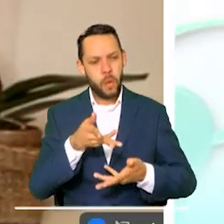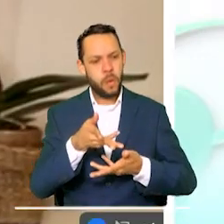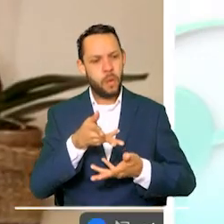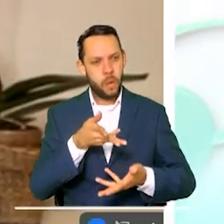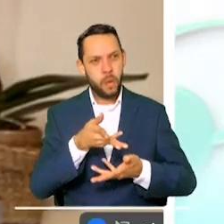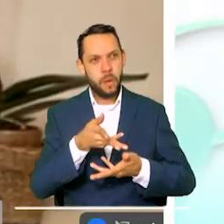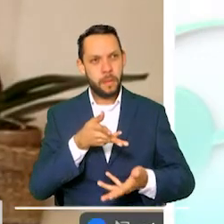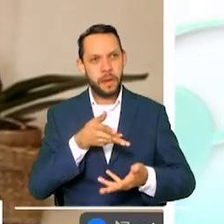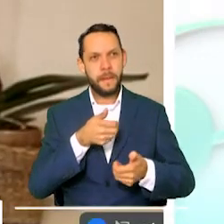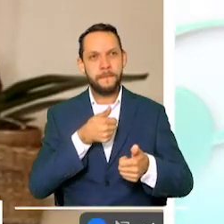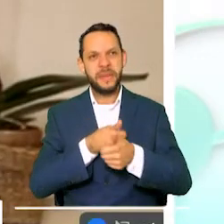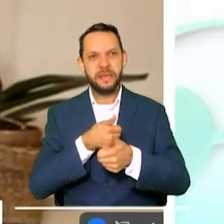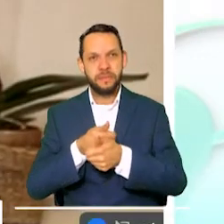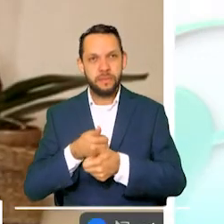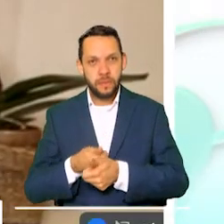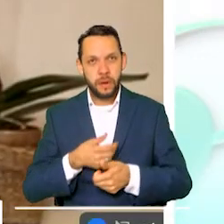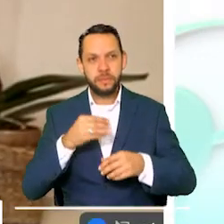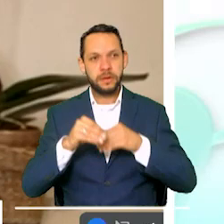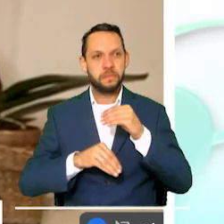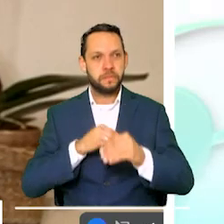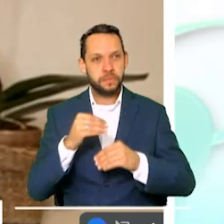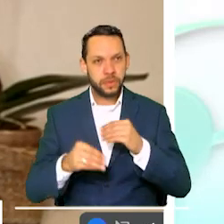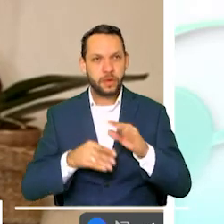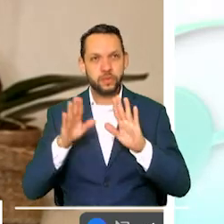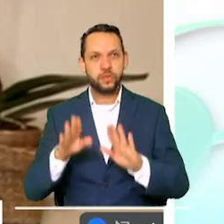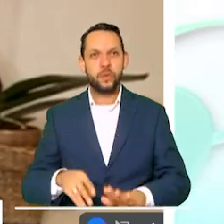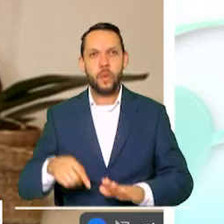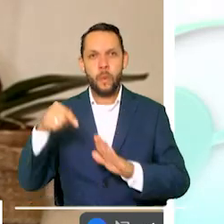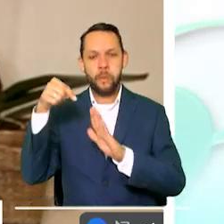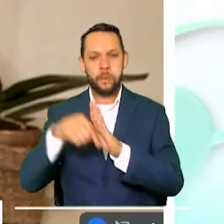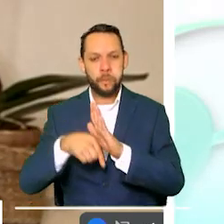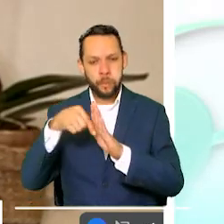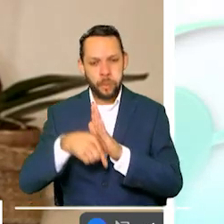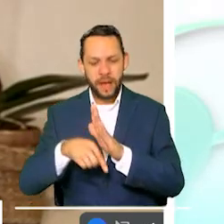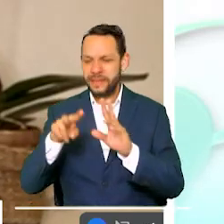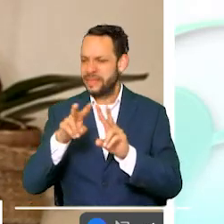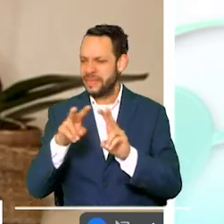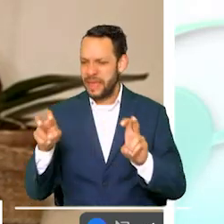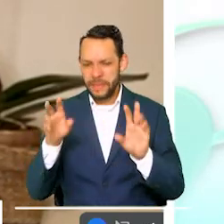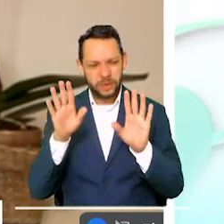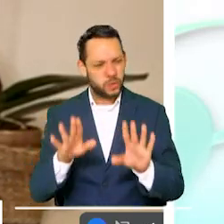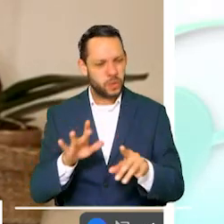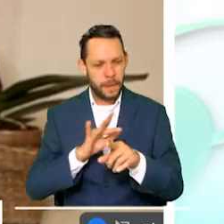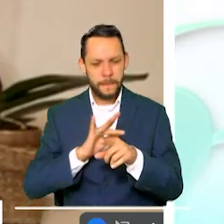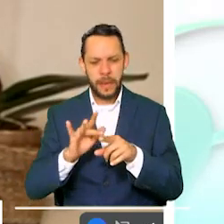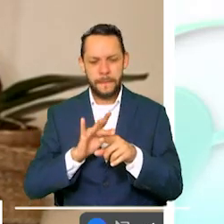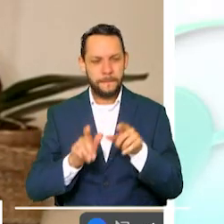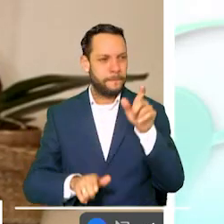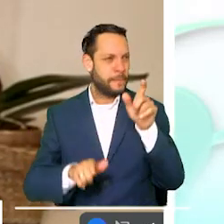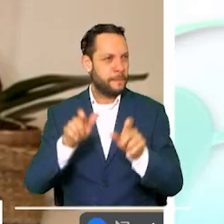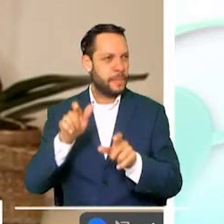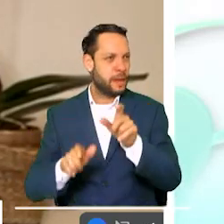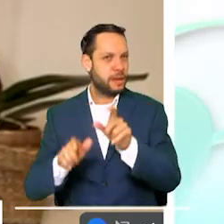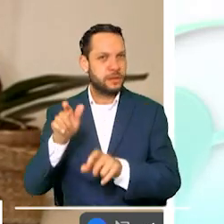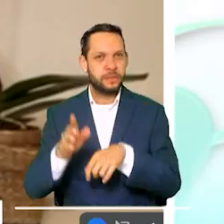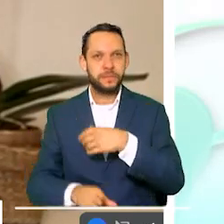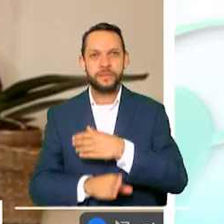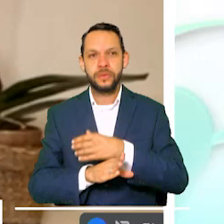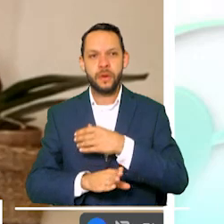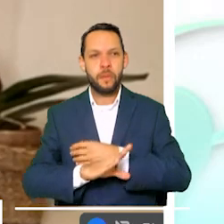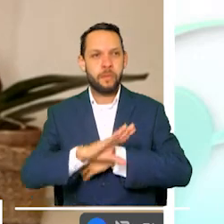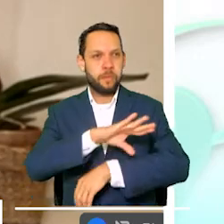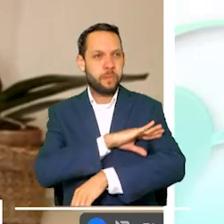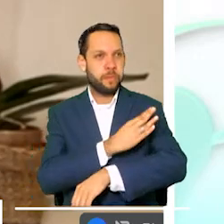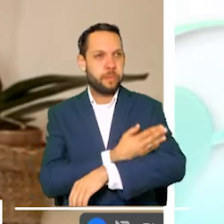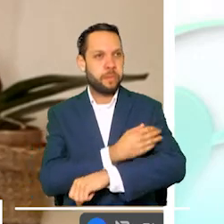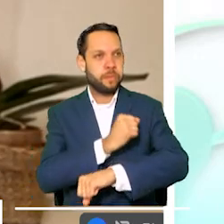están con muchas ganas de profundizar en esto que tú has planteado, que es tan importante para los seres humanos y es nuestra capacidad de